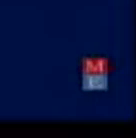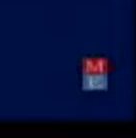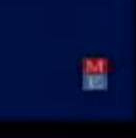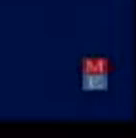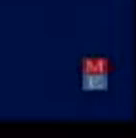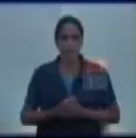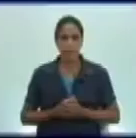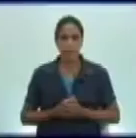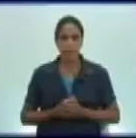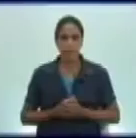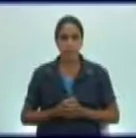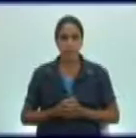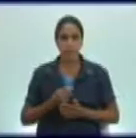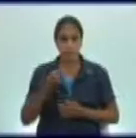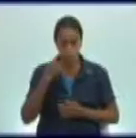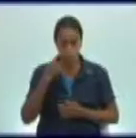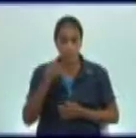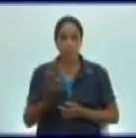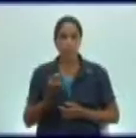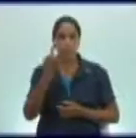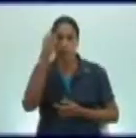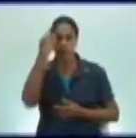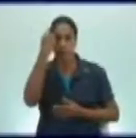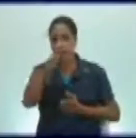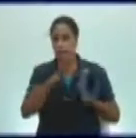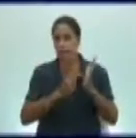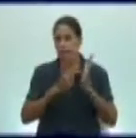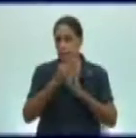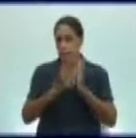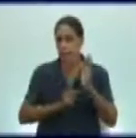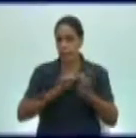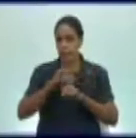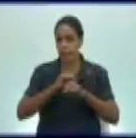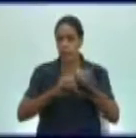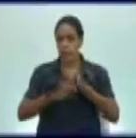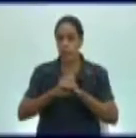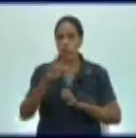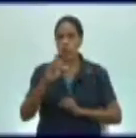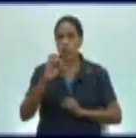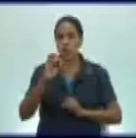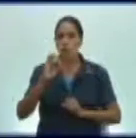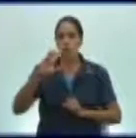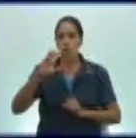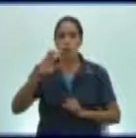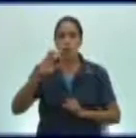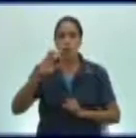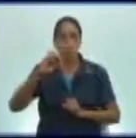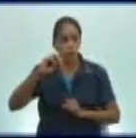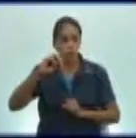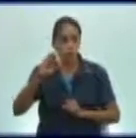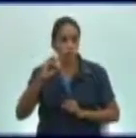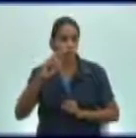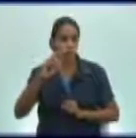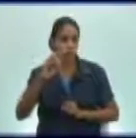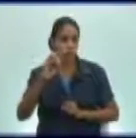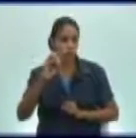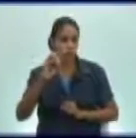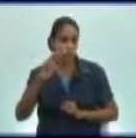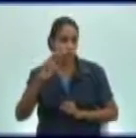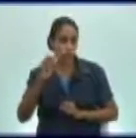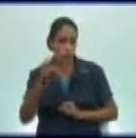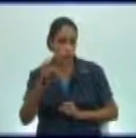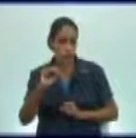aquí vamos a hablar de la primera característica general, estructuras locomotoras. Ustedes pueden ver ahí que para la locomoción